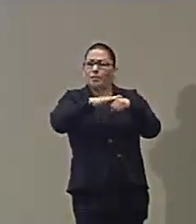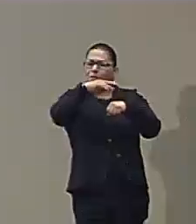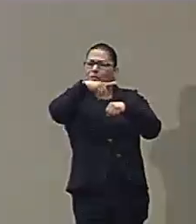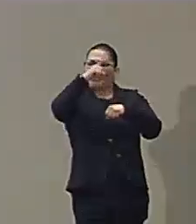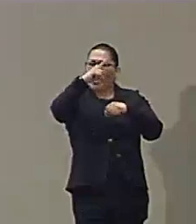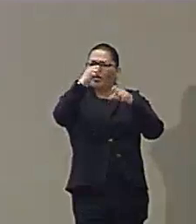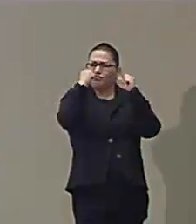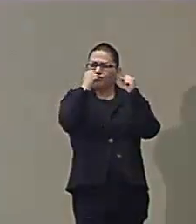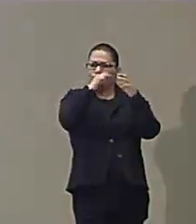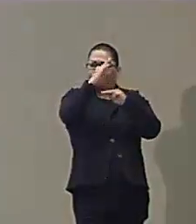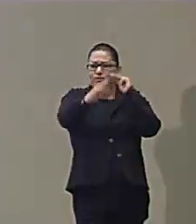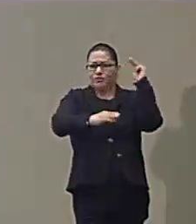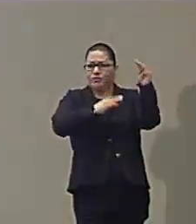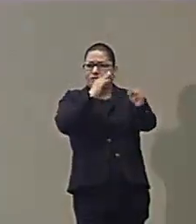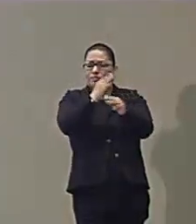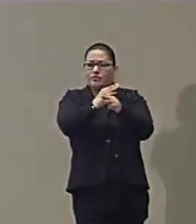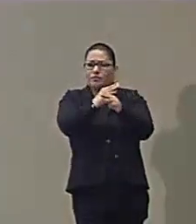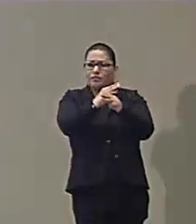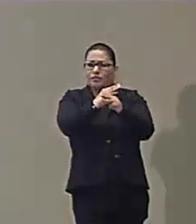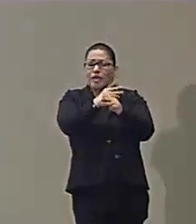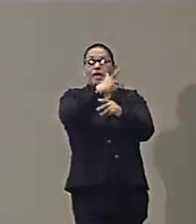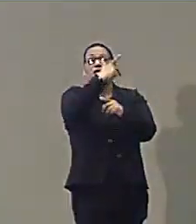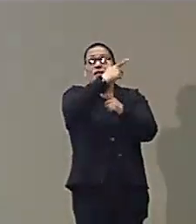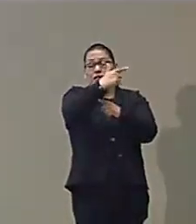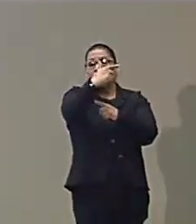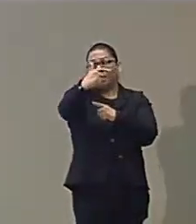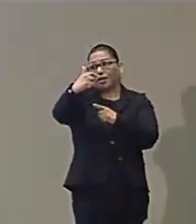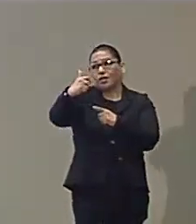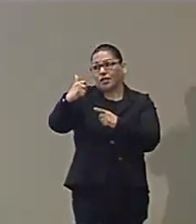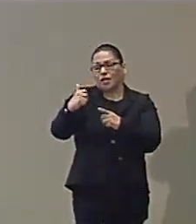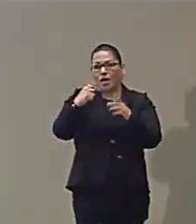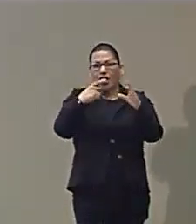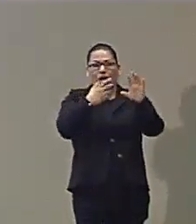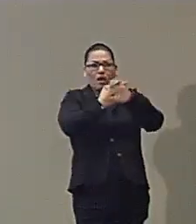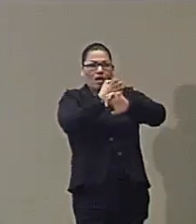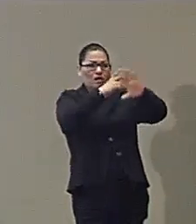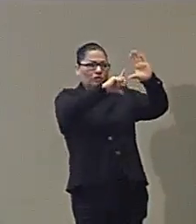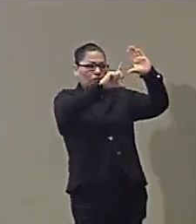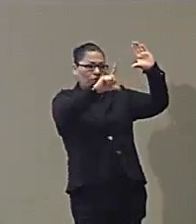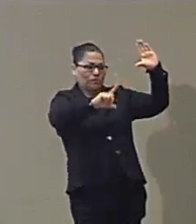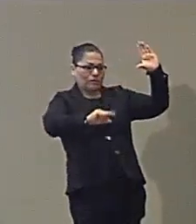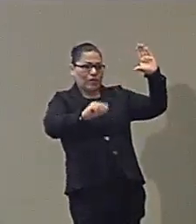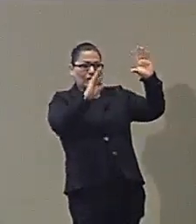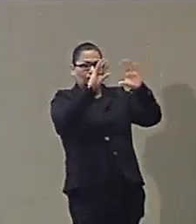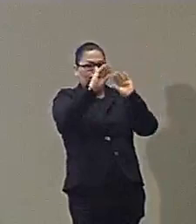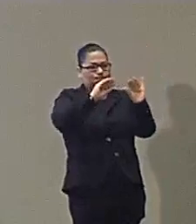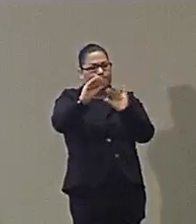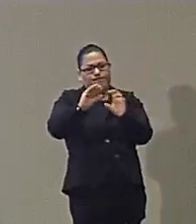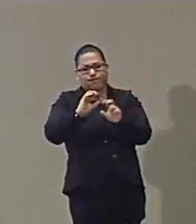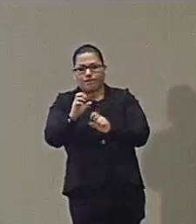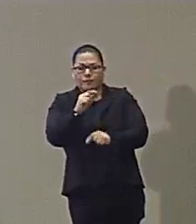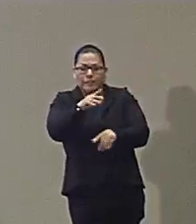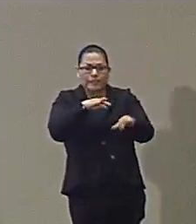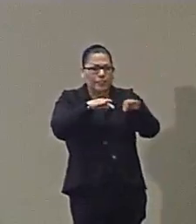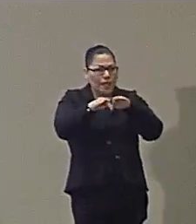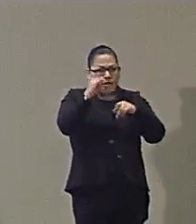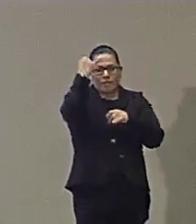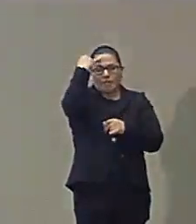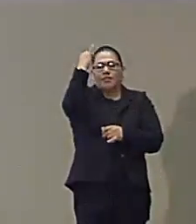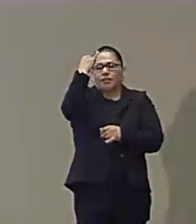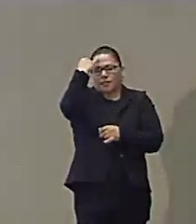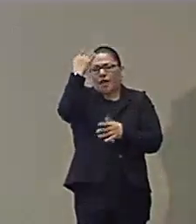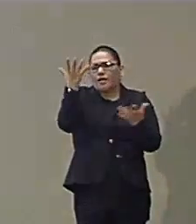potentes a nivel mundial y cada una de las entidades se está haciendo su trabajo estamos buscando y